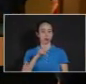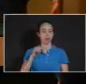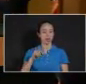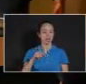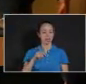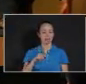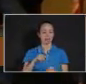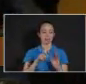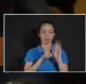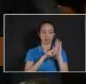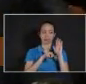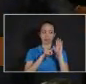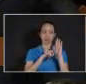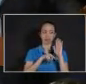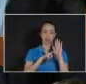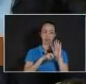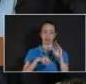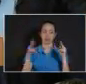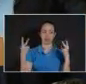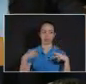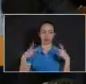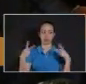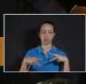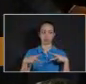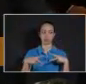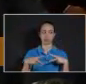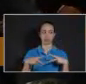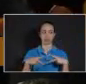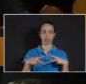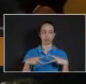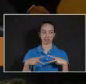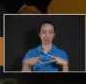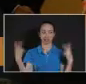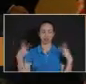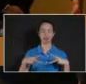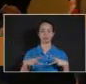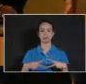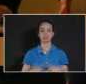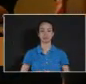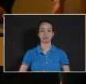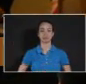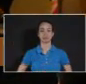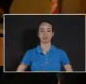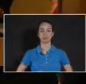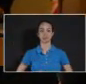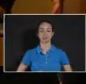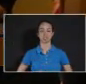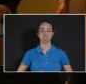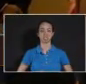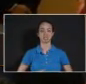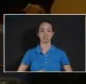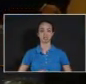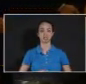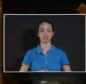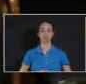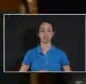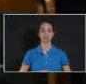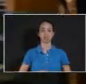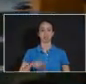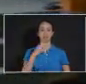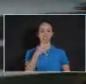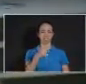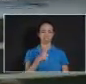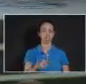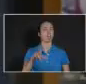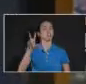dígale: hermano, usted no tiene que ser así. No me esté contaminando, por favor, que yo quiero ir al cielo. Yo